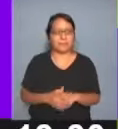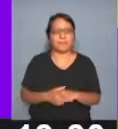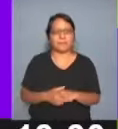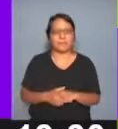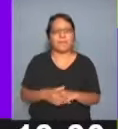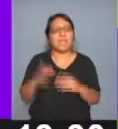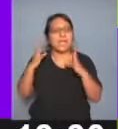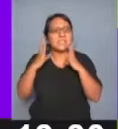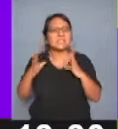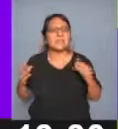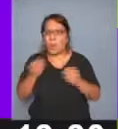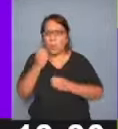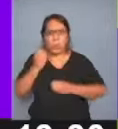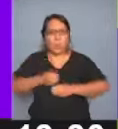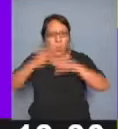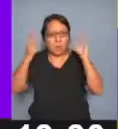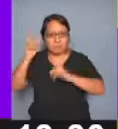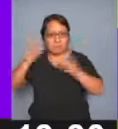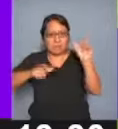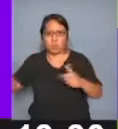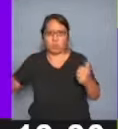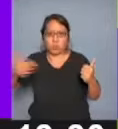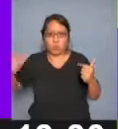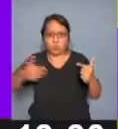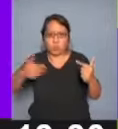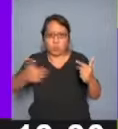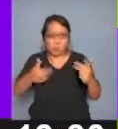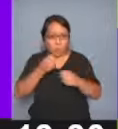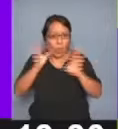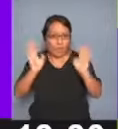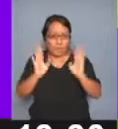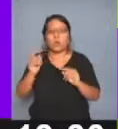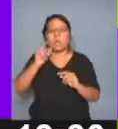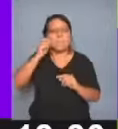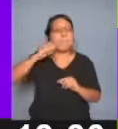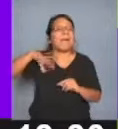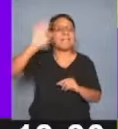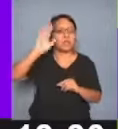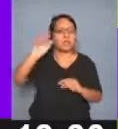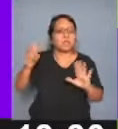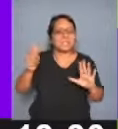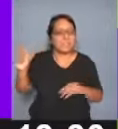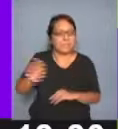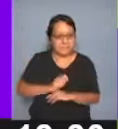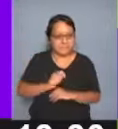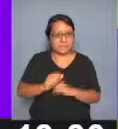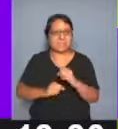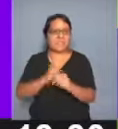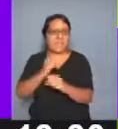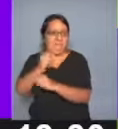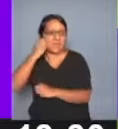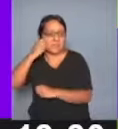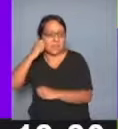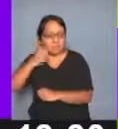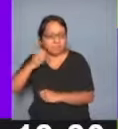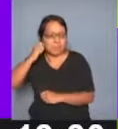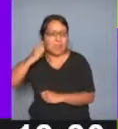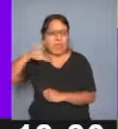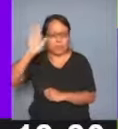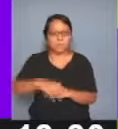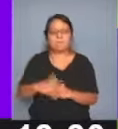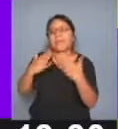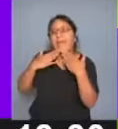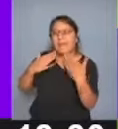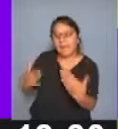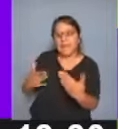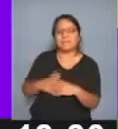CEPAM pueden acercarse cualquier persona, cualquier cuestión etaria, digamos. Mayores de 6 meses hasta sin límite de edad. Sí. Muchas gracias,